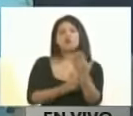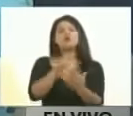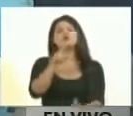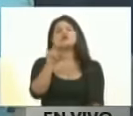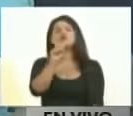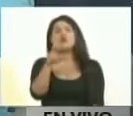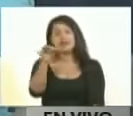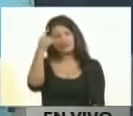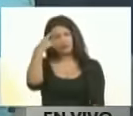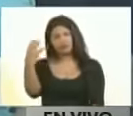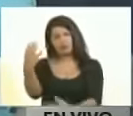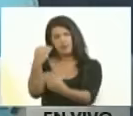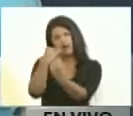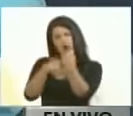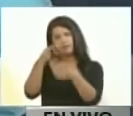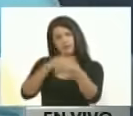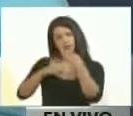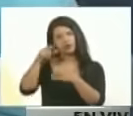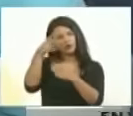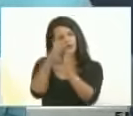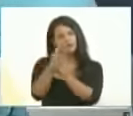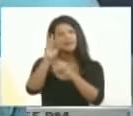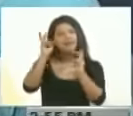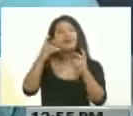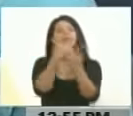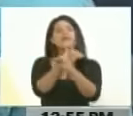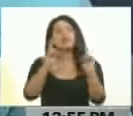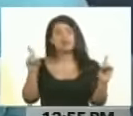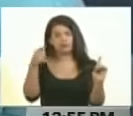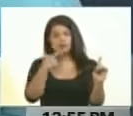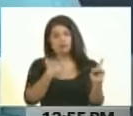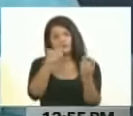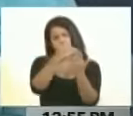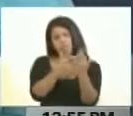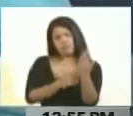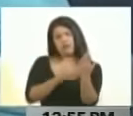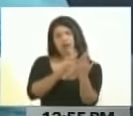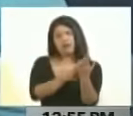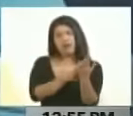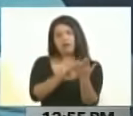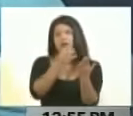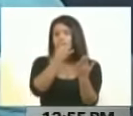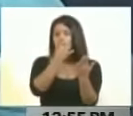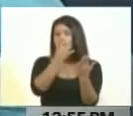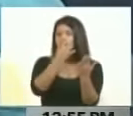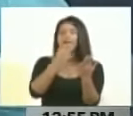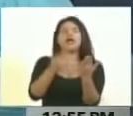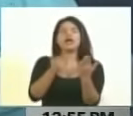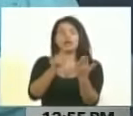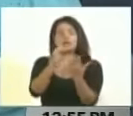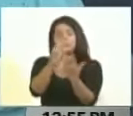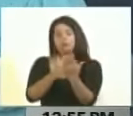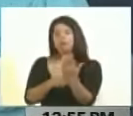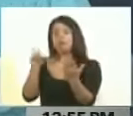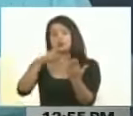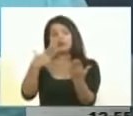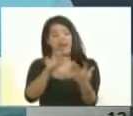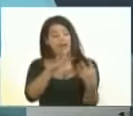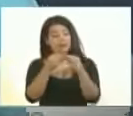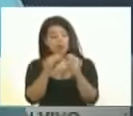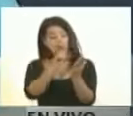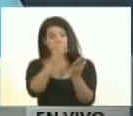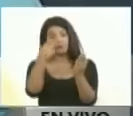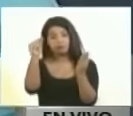está hablando el día de hoy en cuanto al tema de la democracia, no habrían sido adoptados por los otros Estados miembros que según ellos